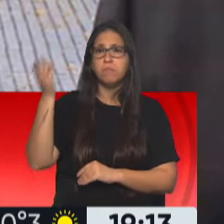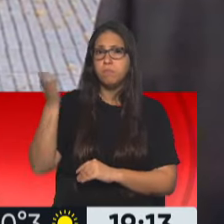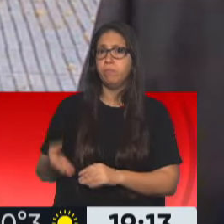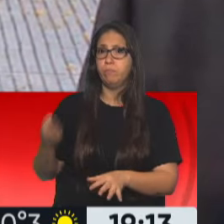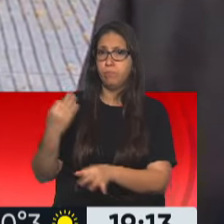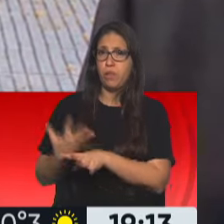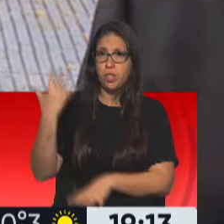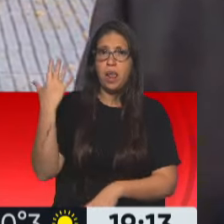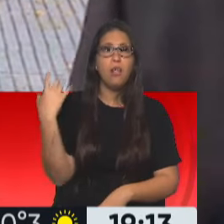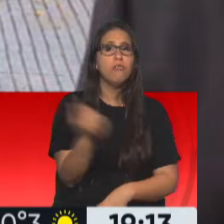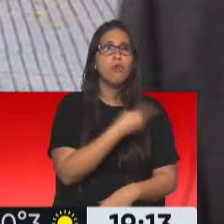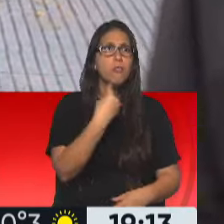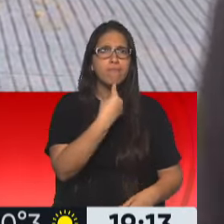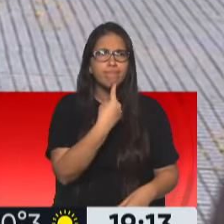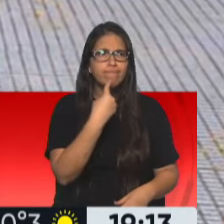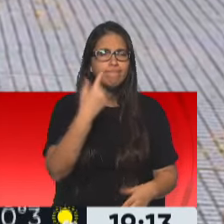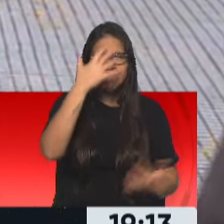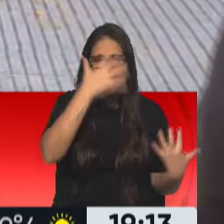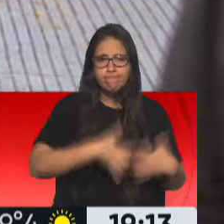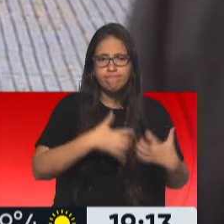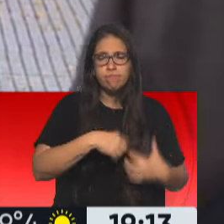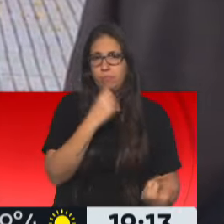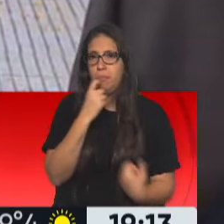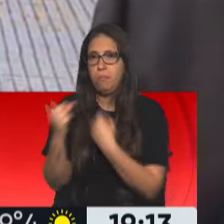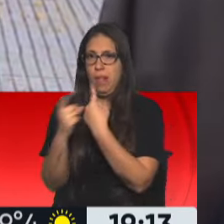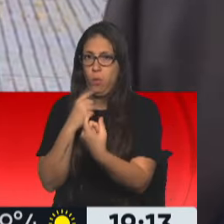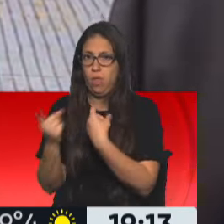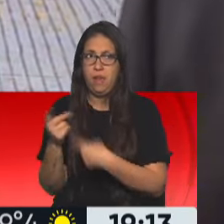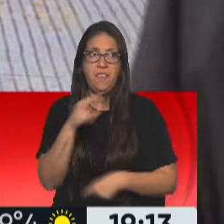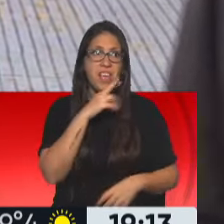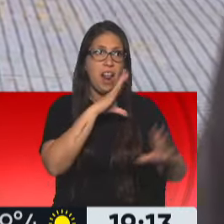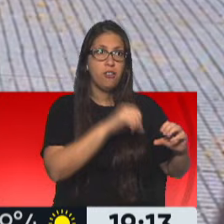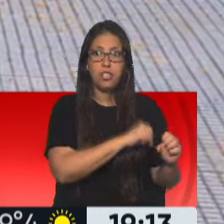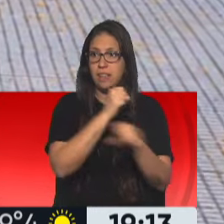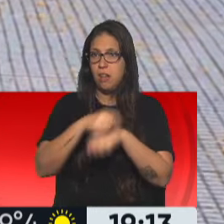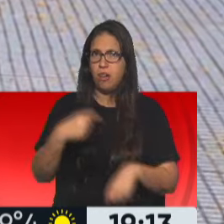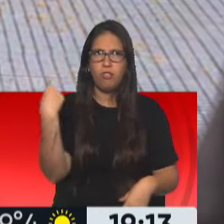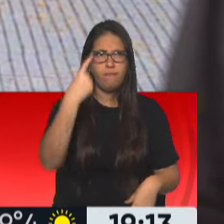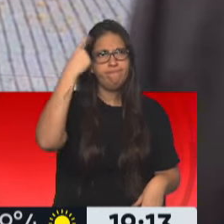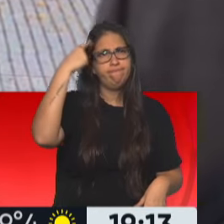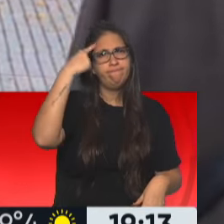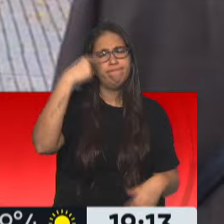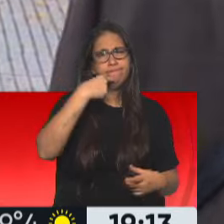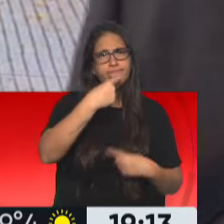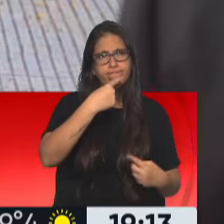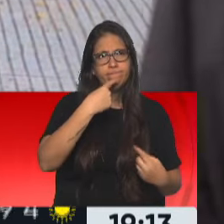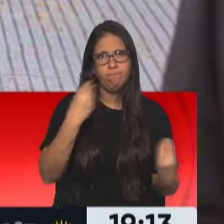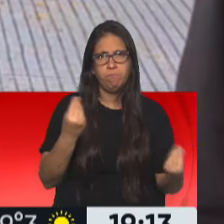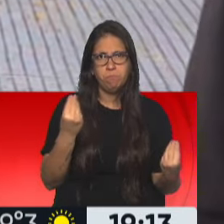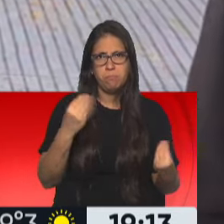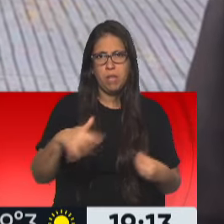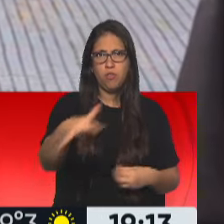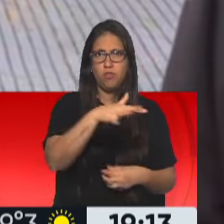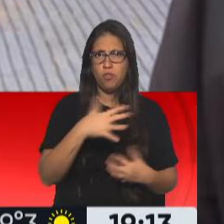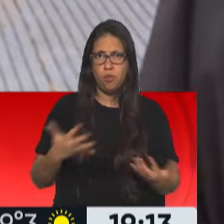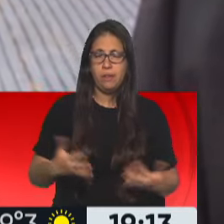podemos trasladarle todas estas preguntas que nos estamos haciendo desde el viernes a la noche cuando explotó este polígono en Carlos Espegacini.